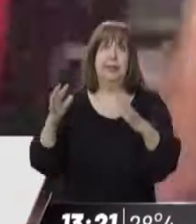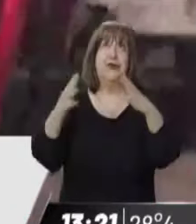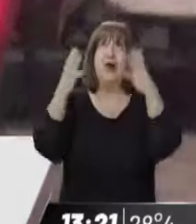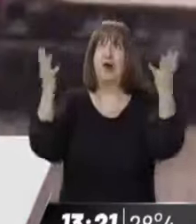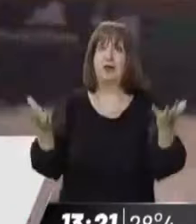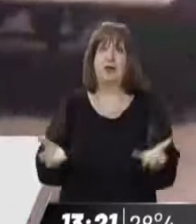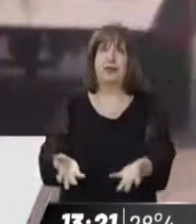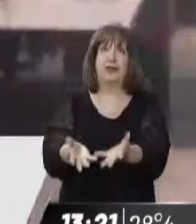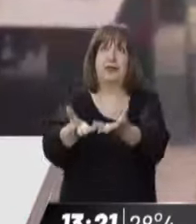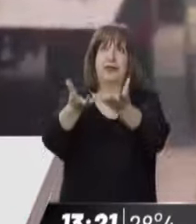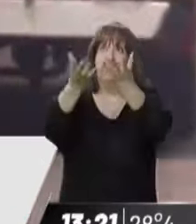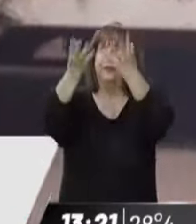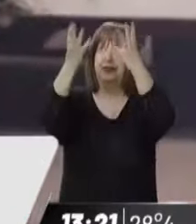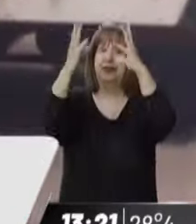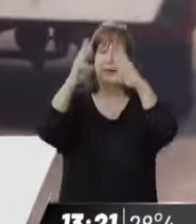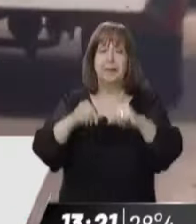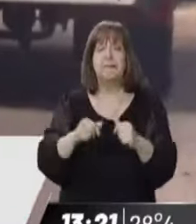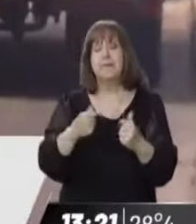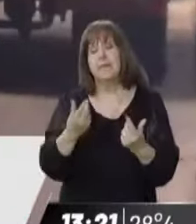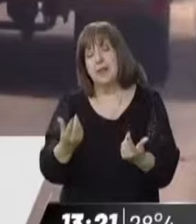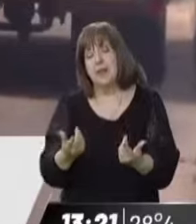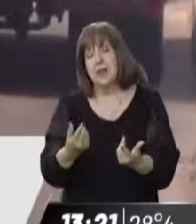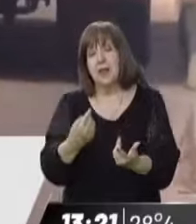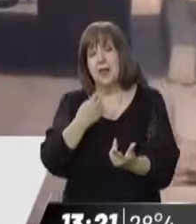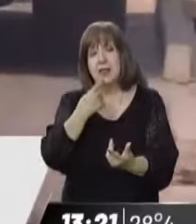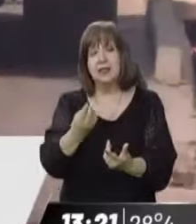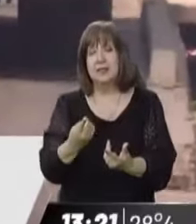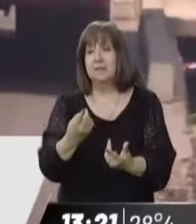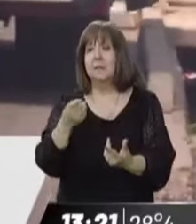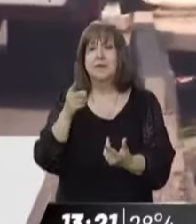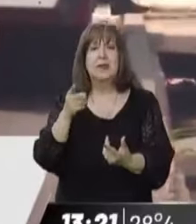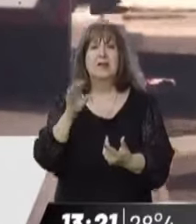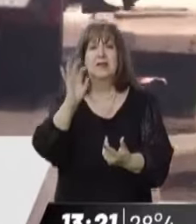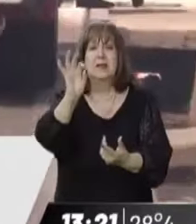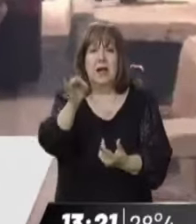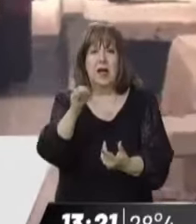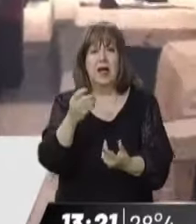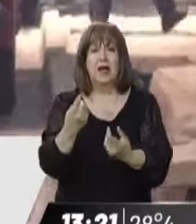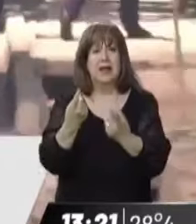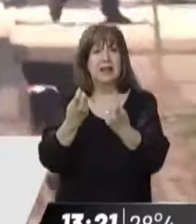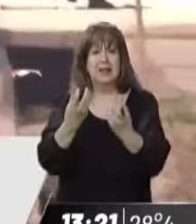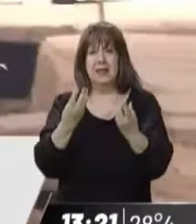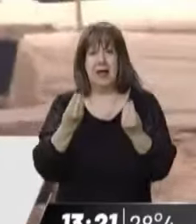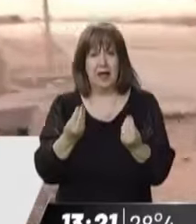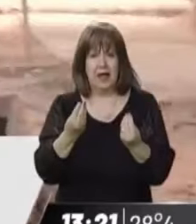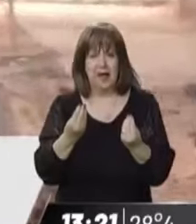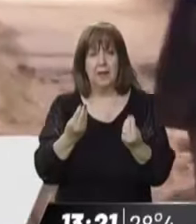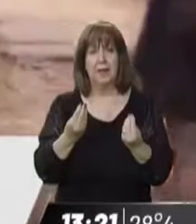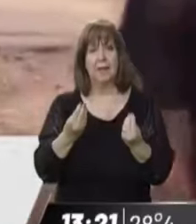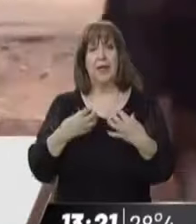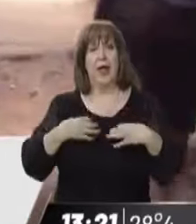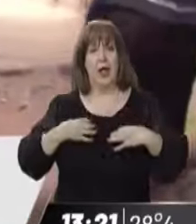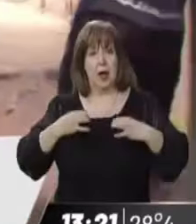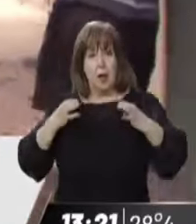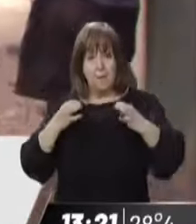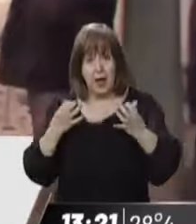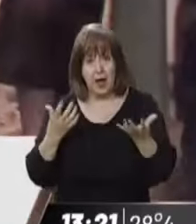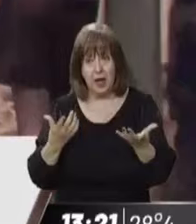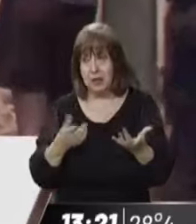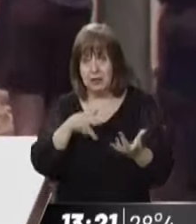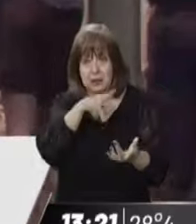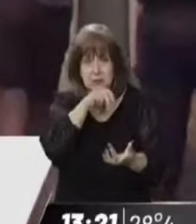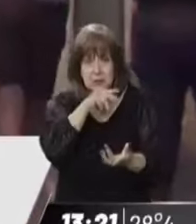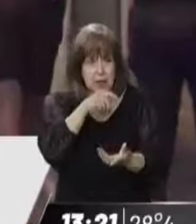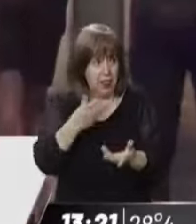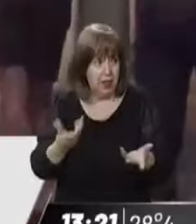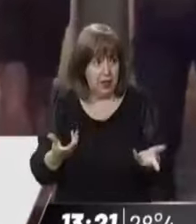nada lo que tiene en la casa chicos se quedaron sin ropa ustedes se quedaron sin nada y Y tienen lo puesto y aparte con las herramientas de trabajo cómo es tu celu para